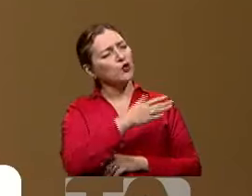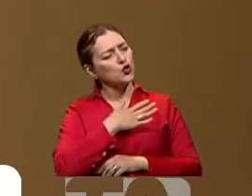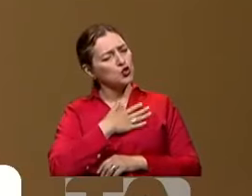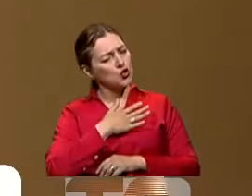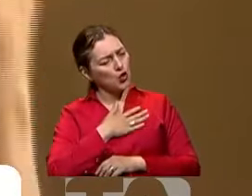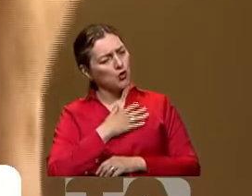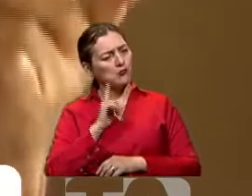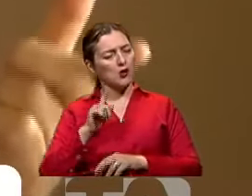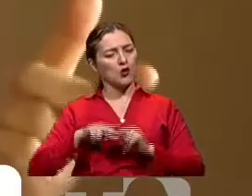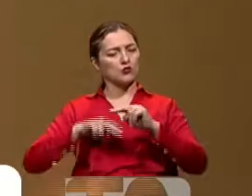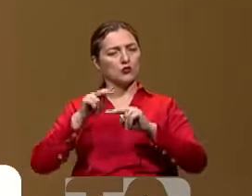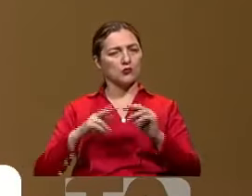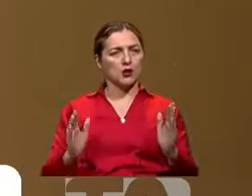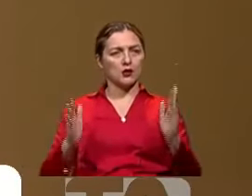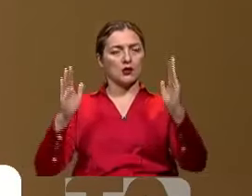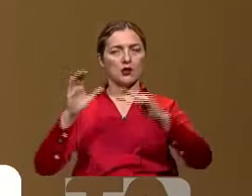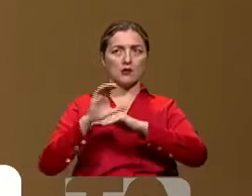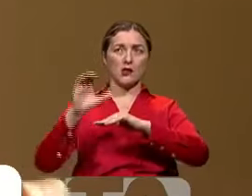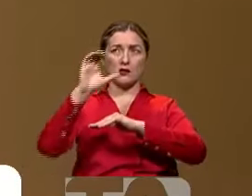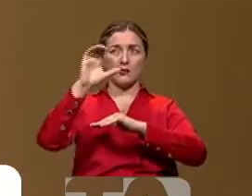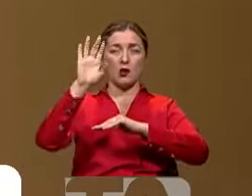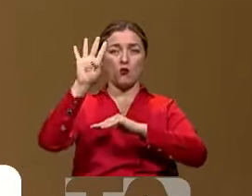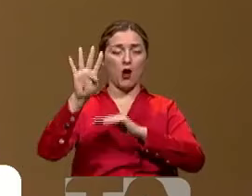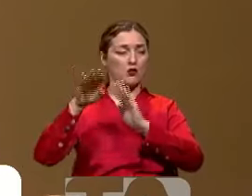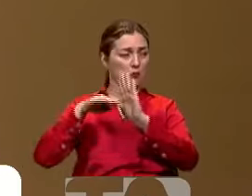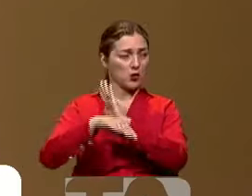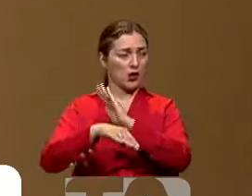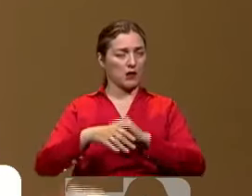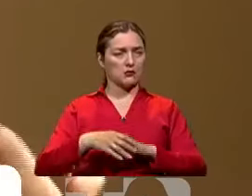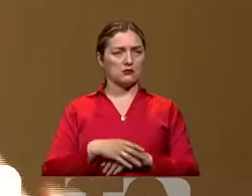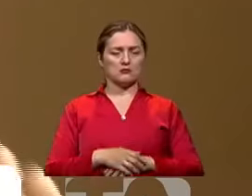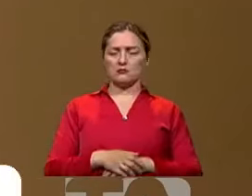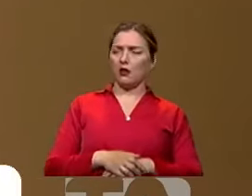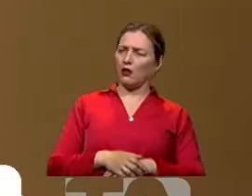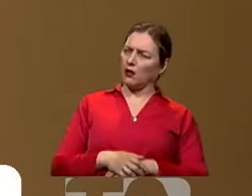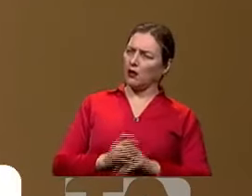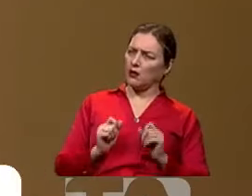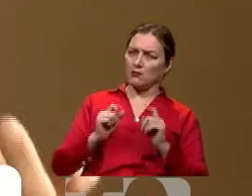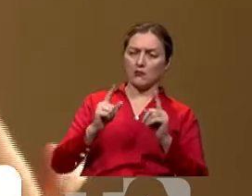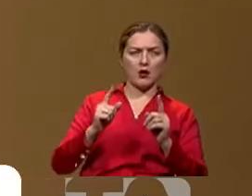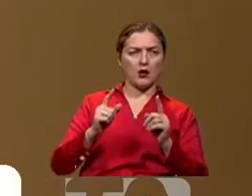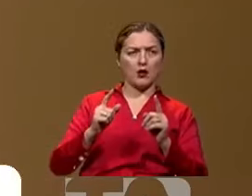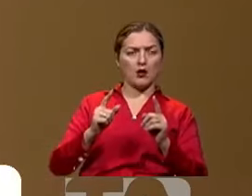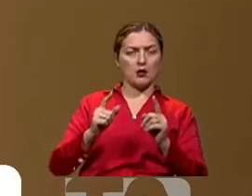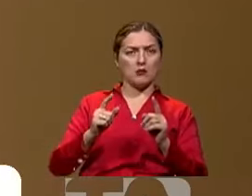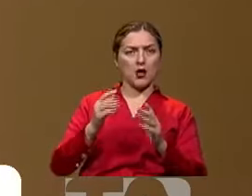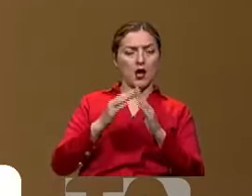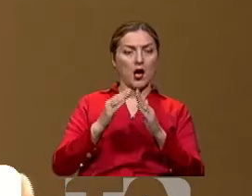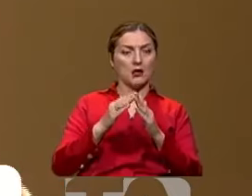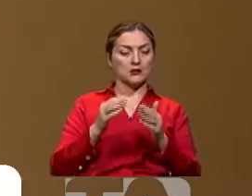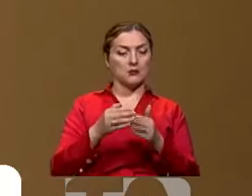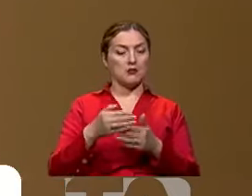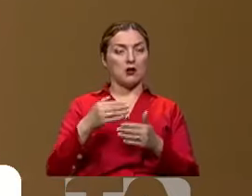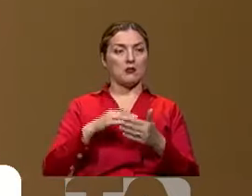hacer cuatro pisos de bodegas. Y lo que me sorprendió también es que se metía 5 metros hacia la casa original. No